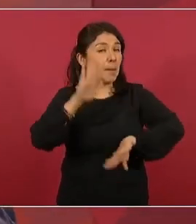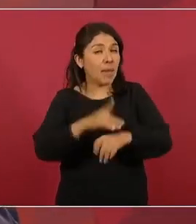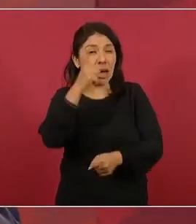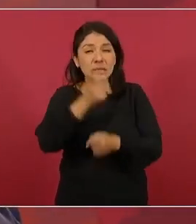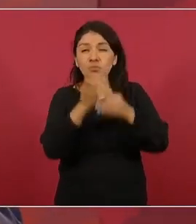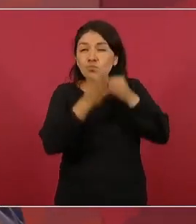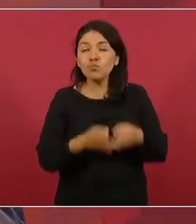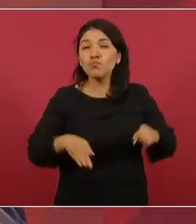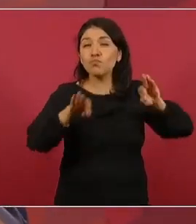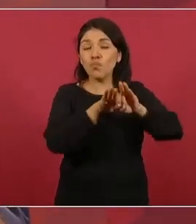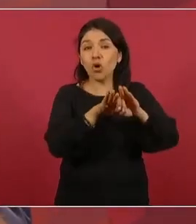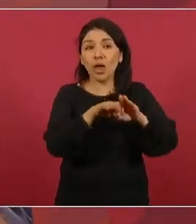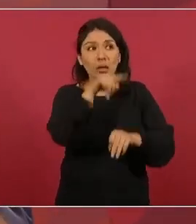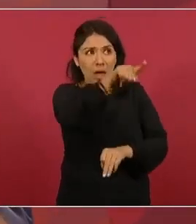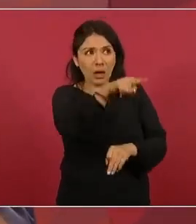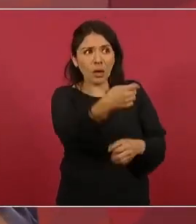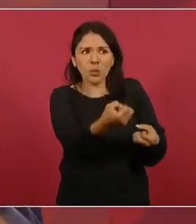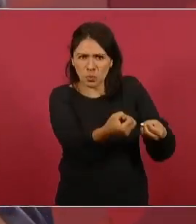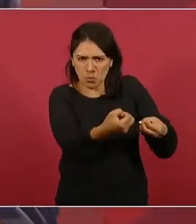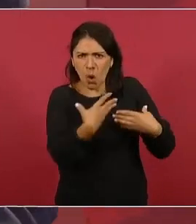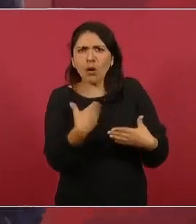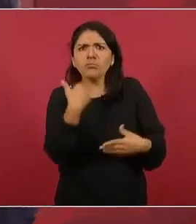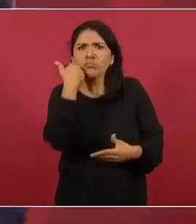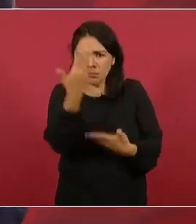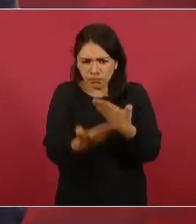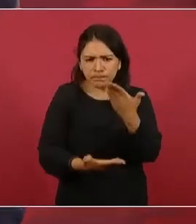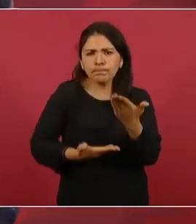importante nos ofrecía